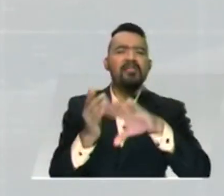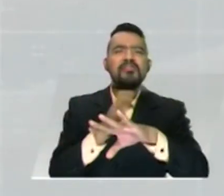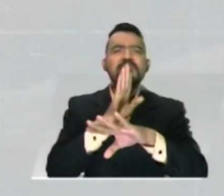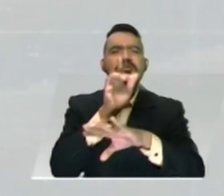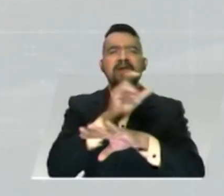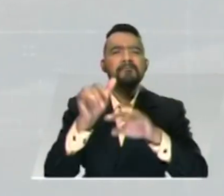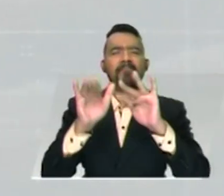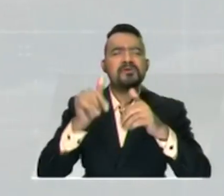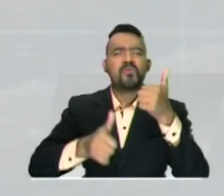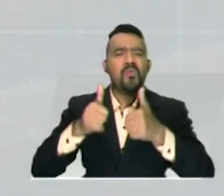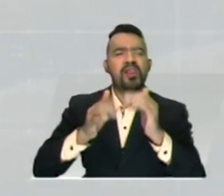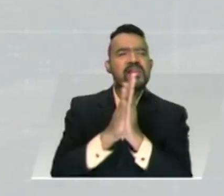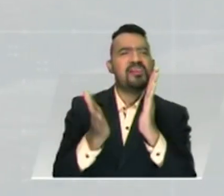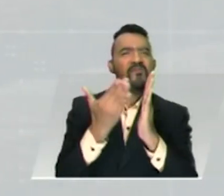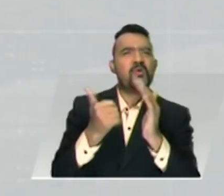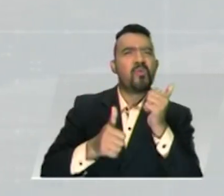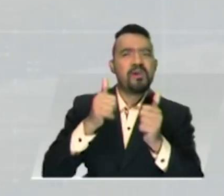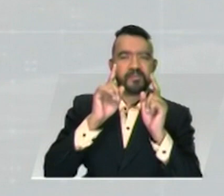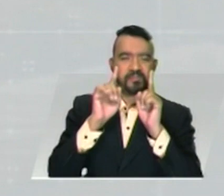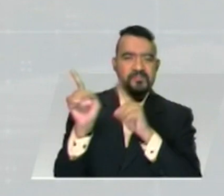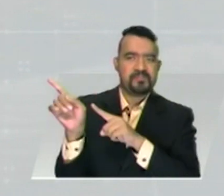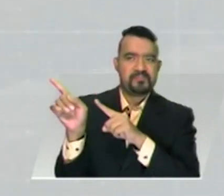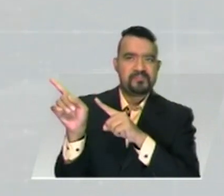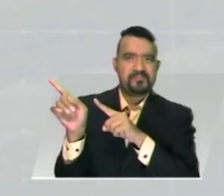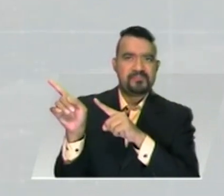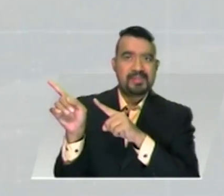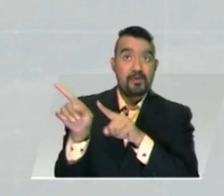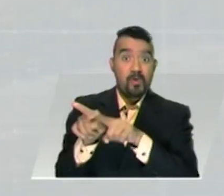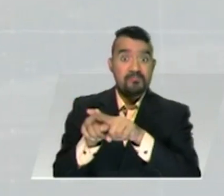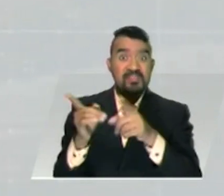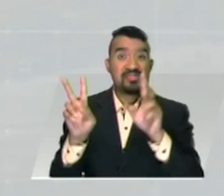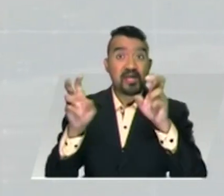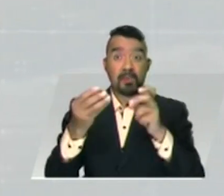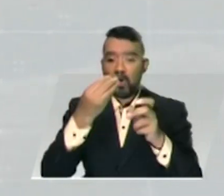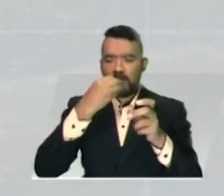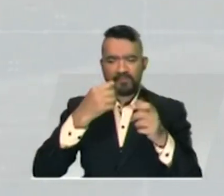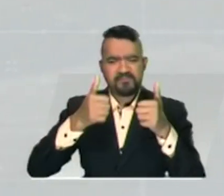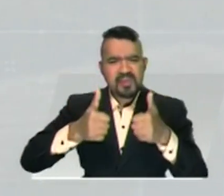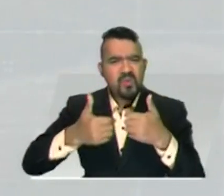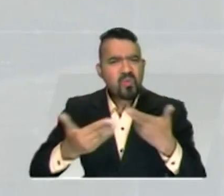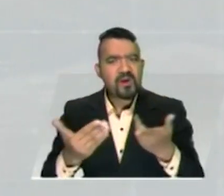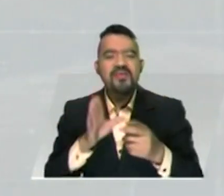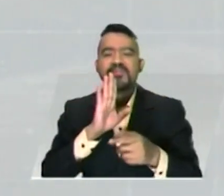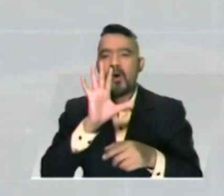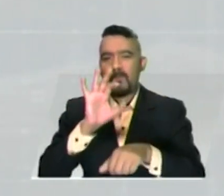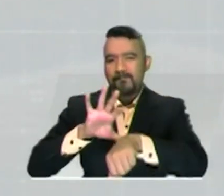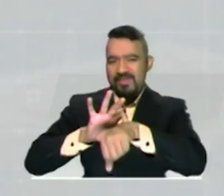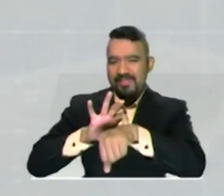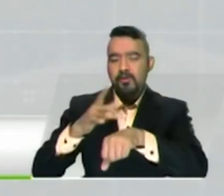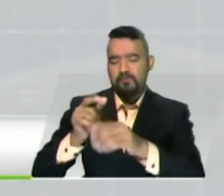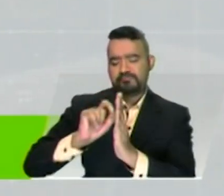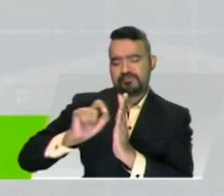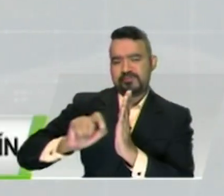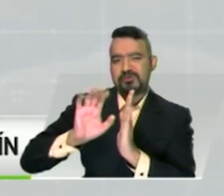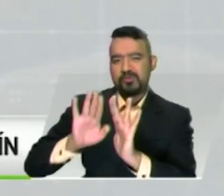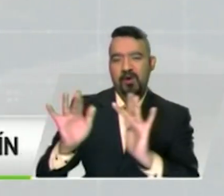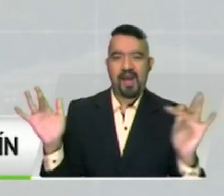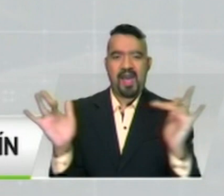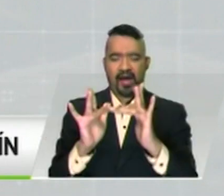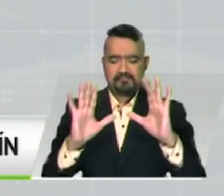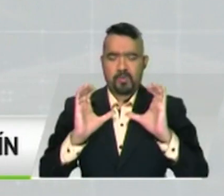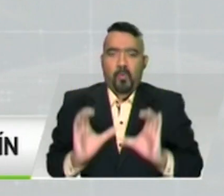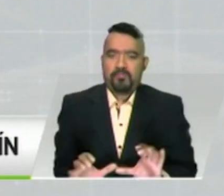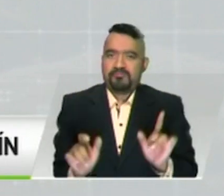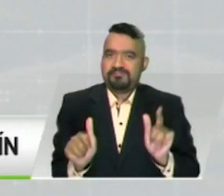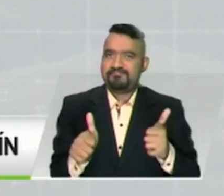2021 fueron Cómo, el arte de comer bien para estar bien, del médico bogotano Carlos Jaramillo. El infinito en un